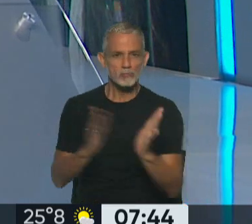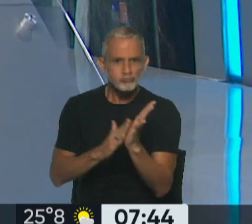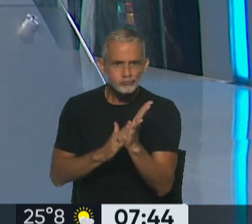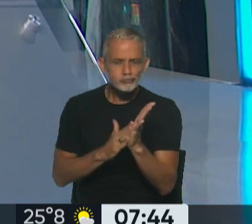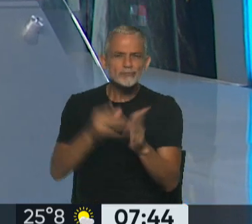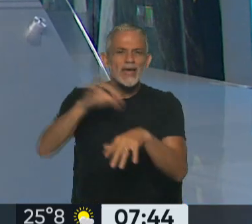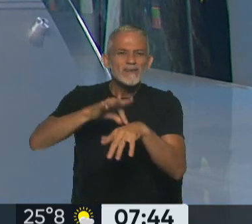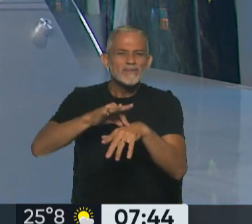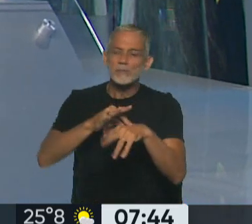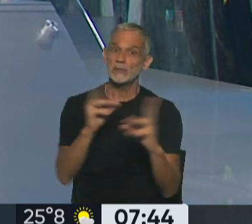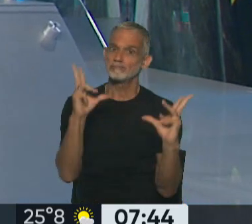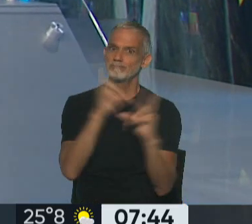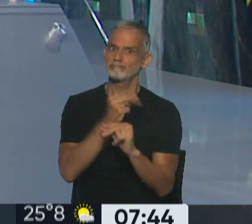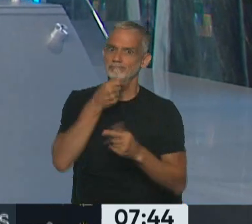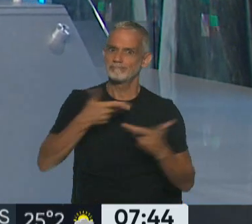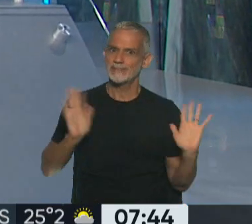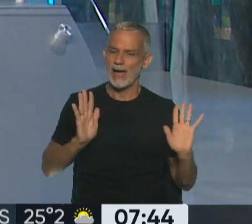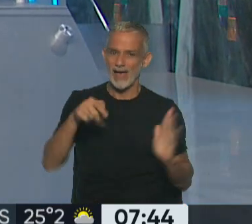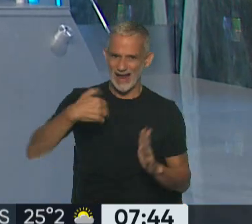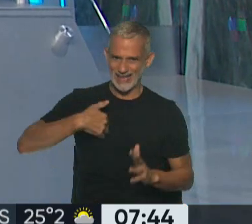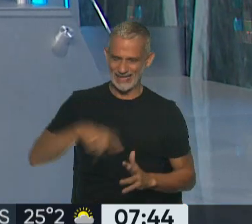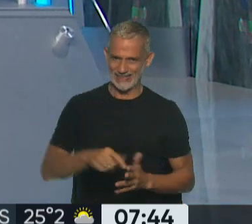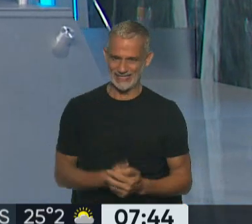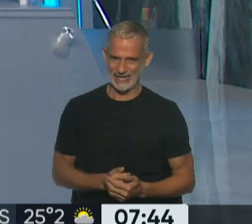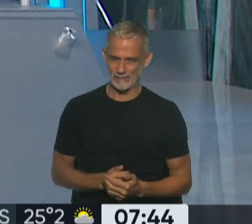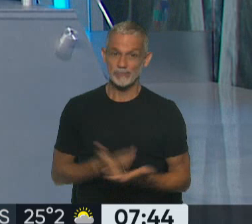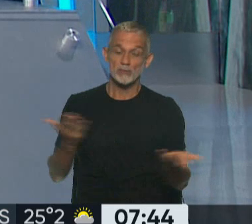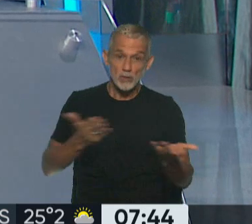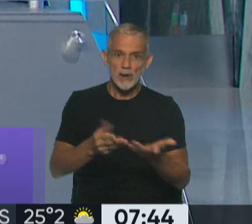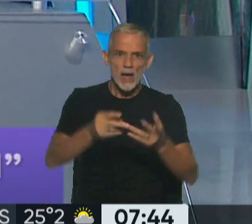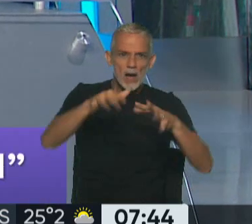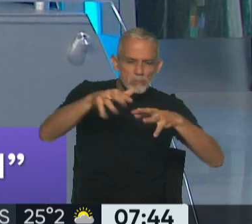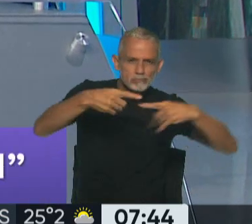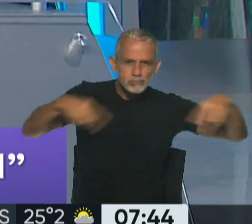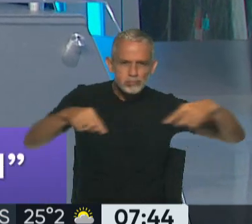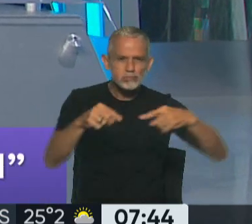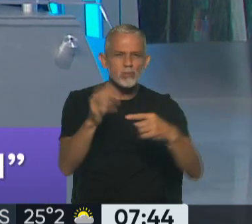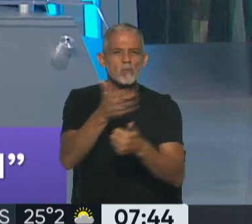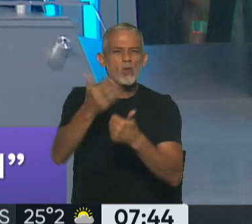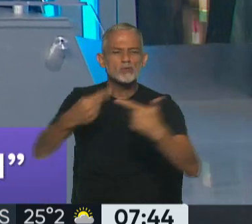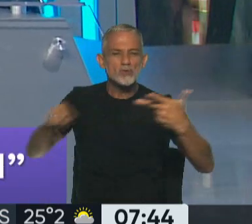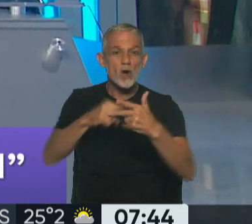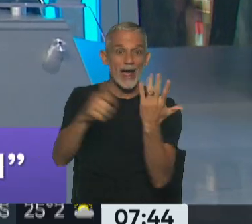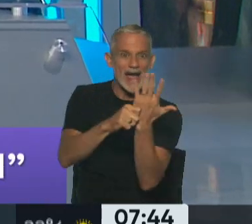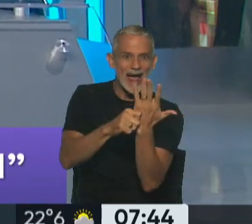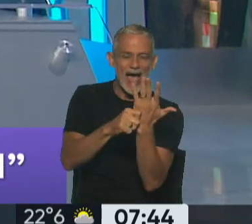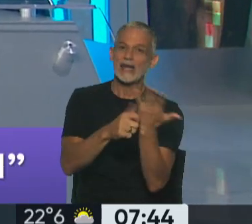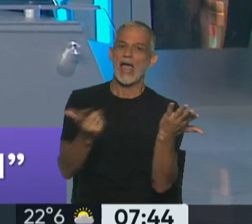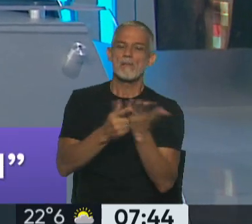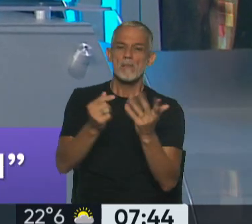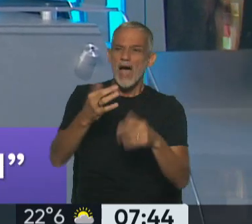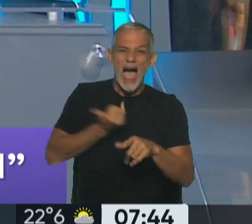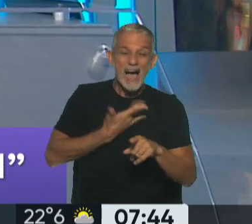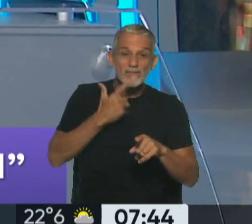aftosa en nuestro país es algo eh que para la producción es muy importante porque si tenemos aftosa perdemos la condición